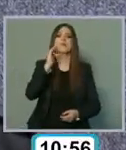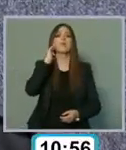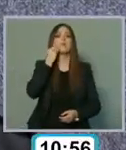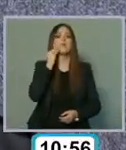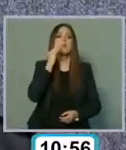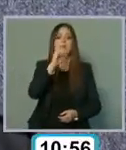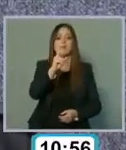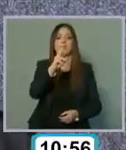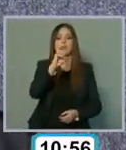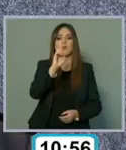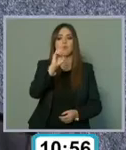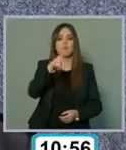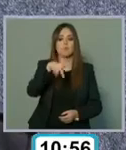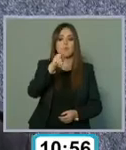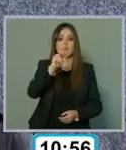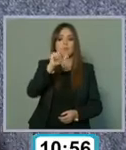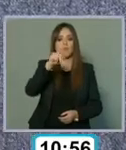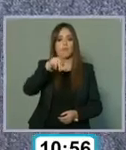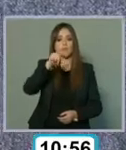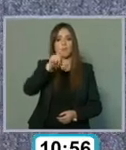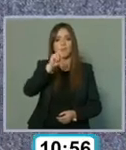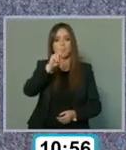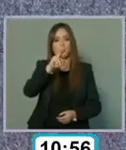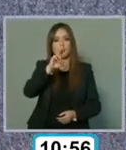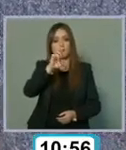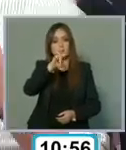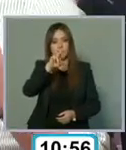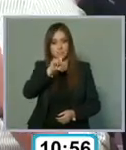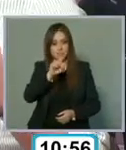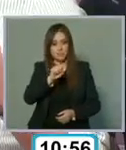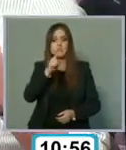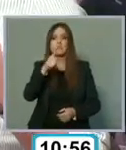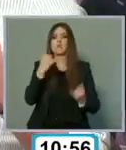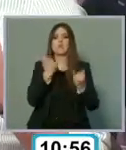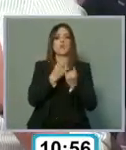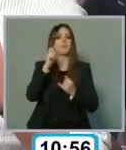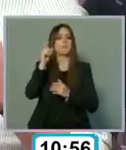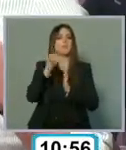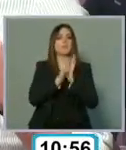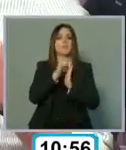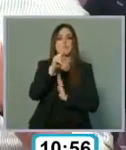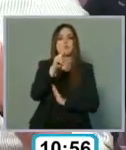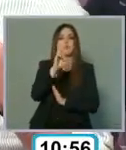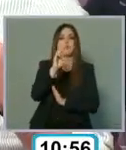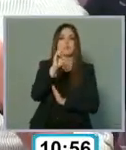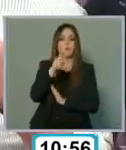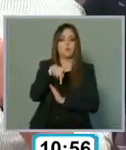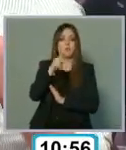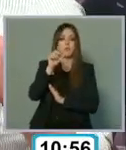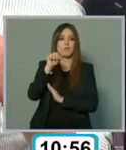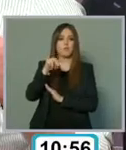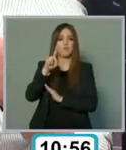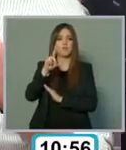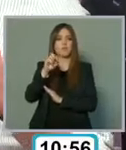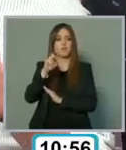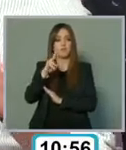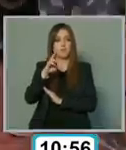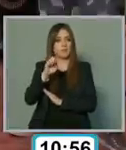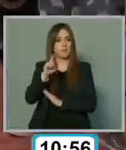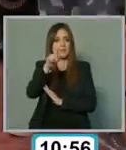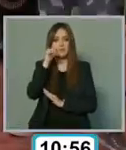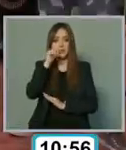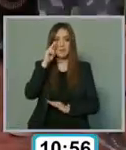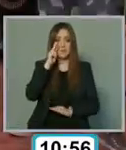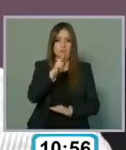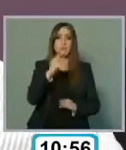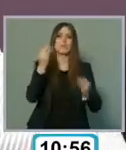Rock and Lovers, Twitter Rock and-Lovers y el canal de YouTube Rock and Lovers. Todo Rock and Lovers, ahí vamos a estar. Muy bien, muchas